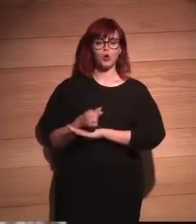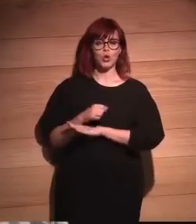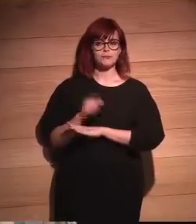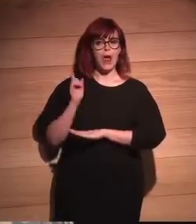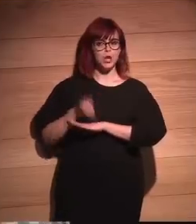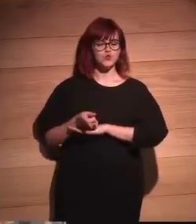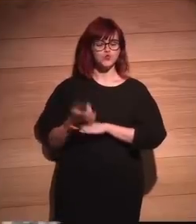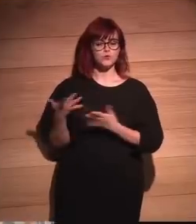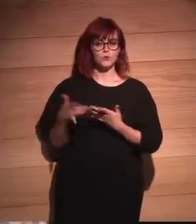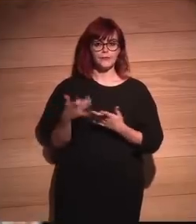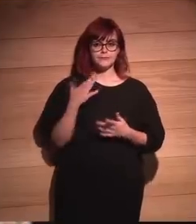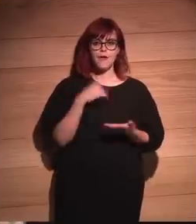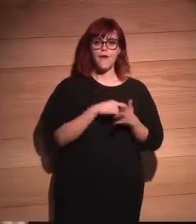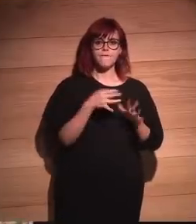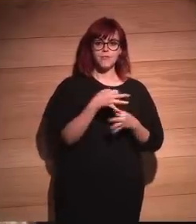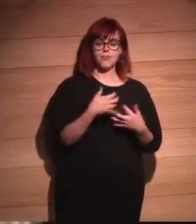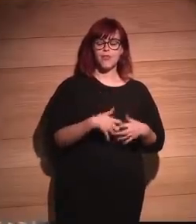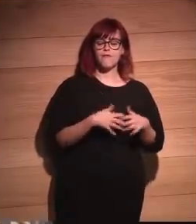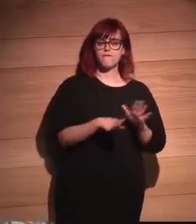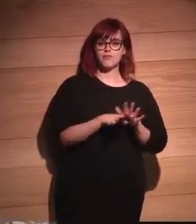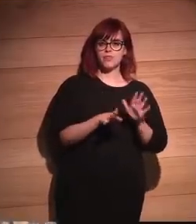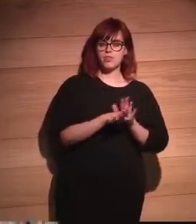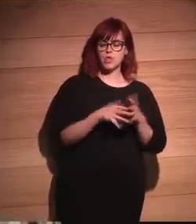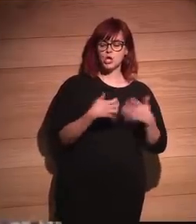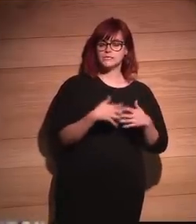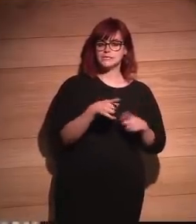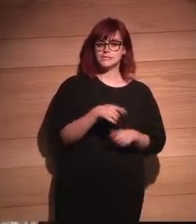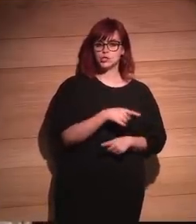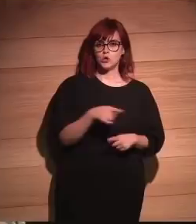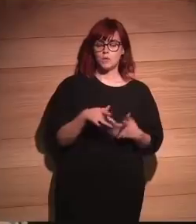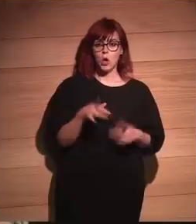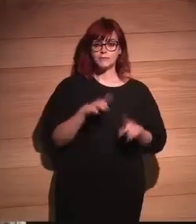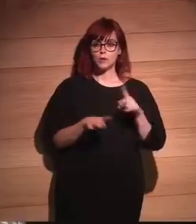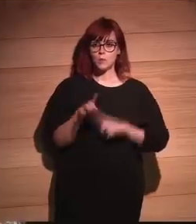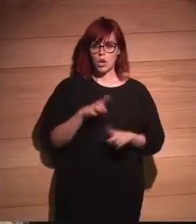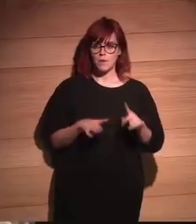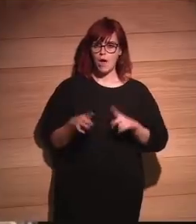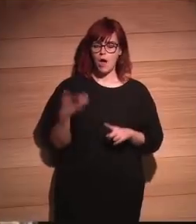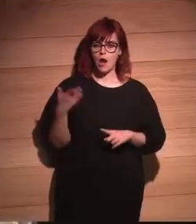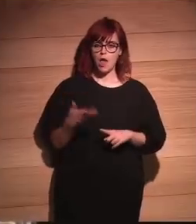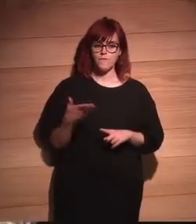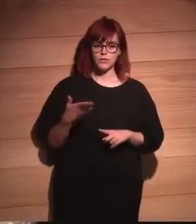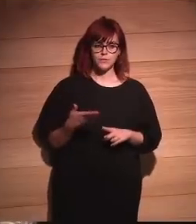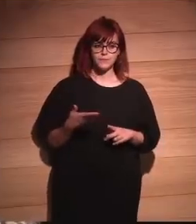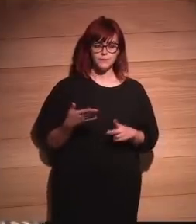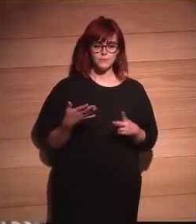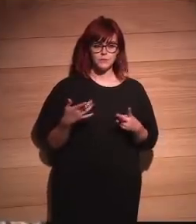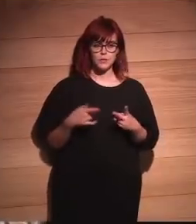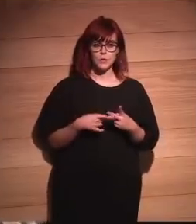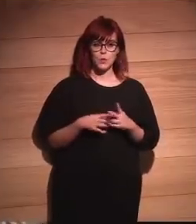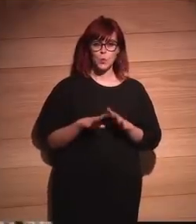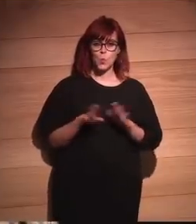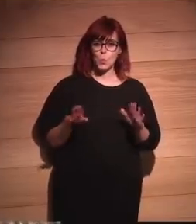no, tenemos un problema. Y un problema de envergadura. Ahí. Una